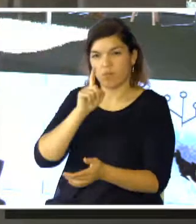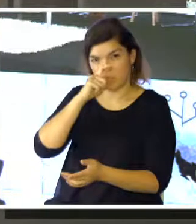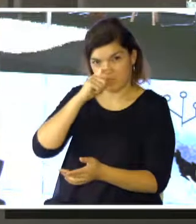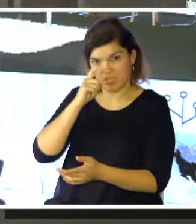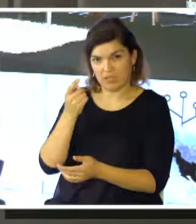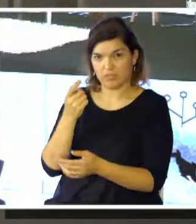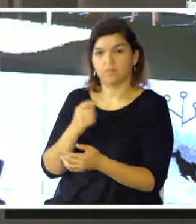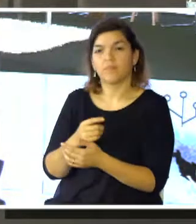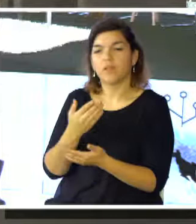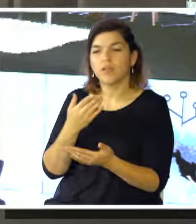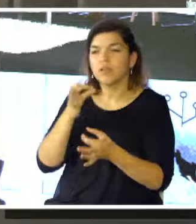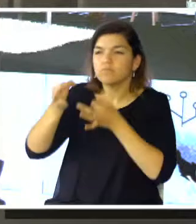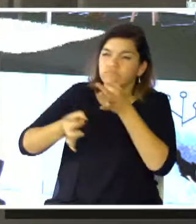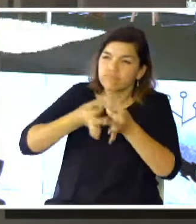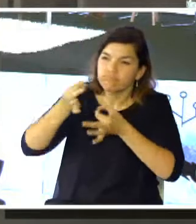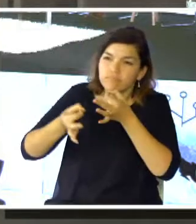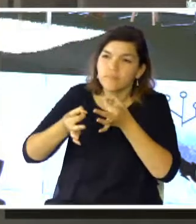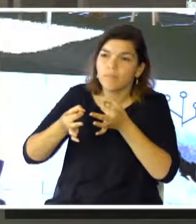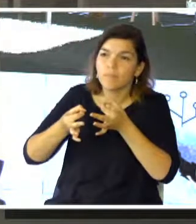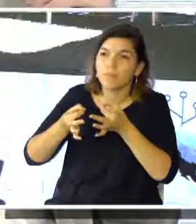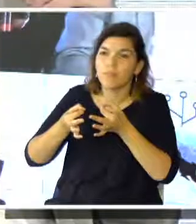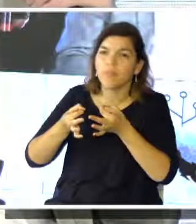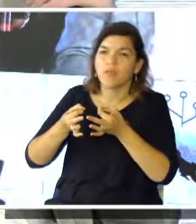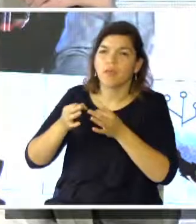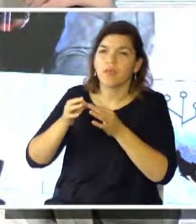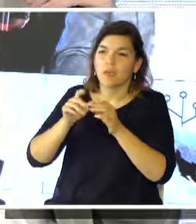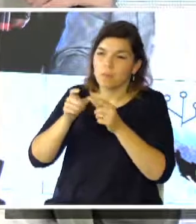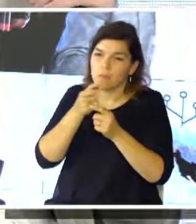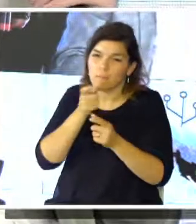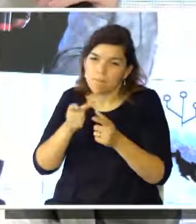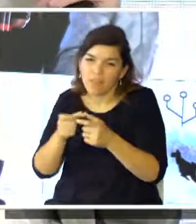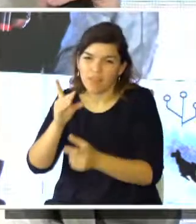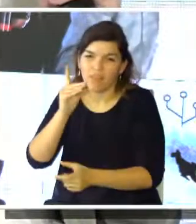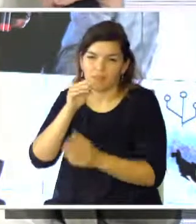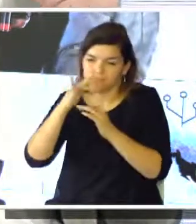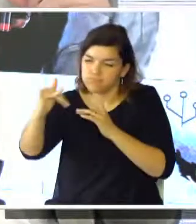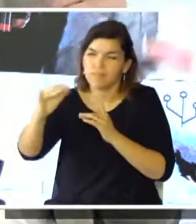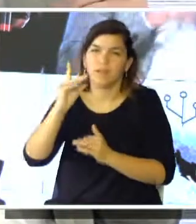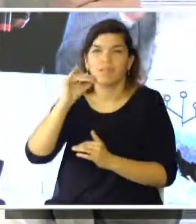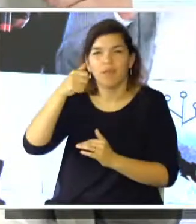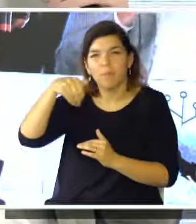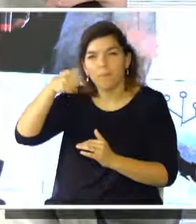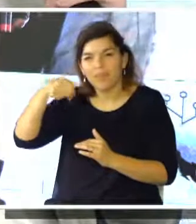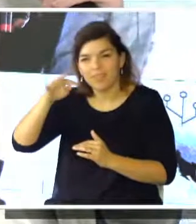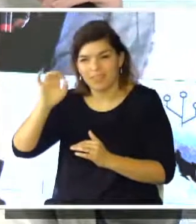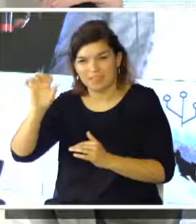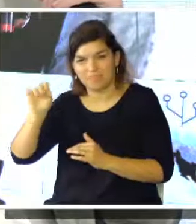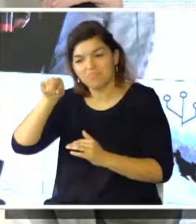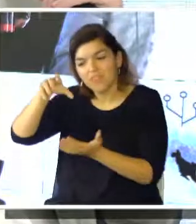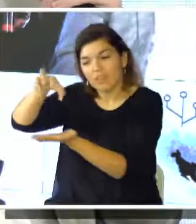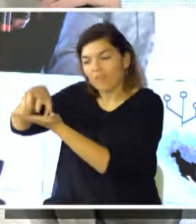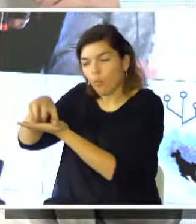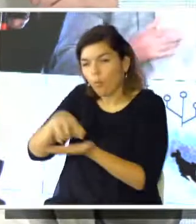y habla de los diamantes diamantes él menciona regiones donde